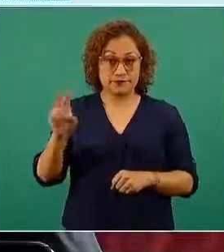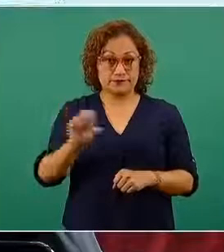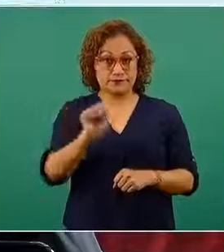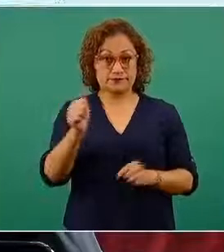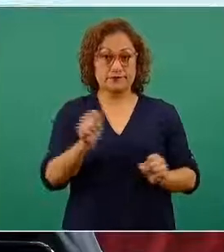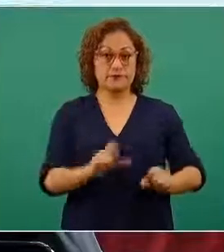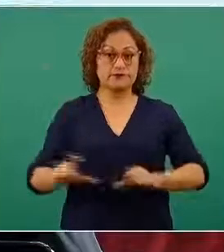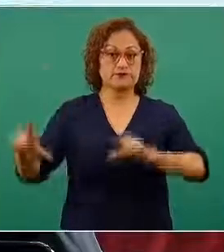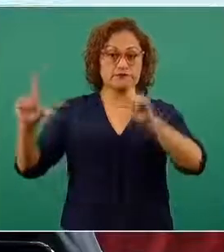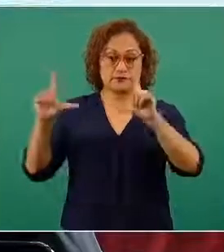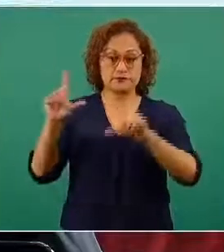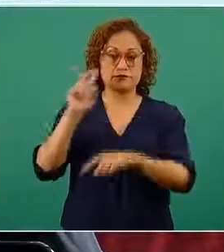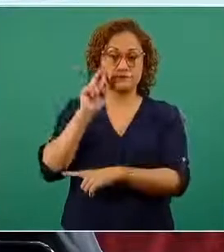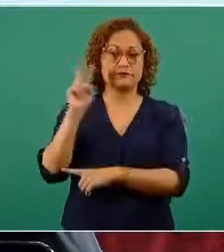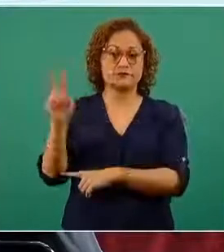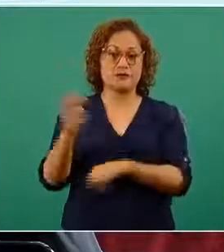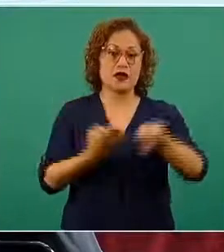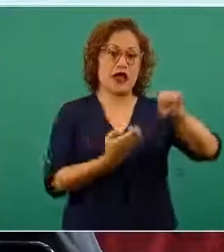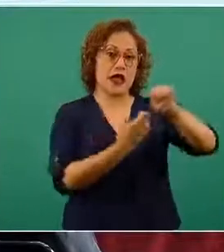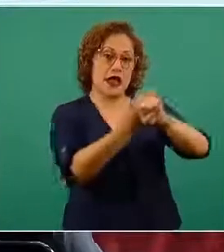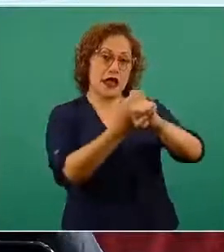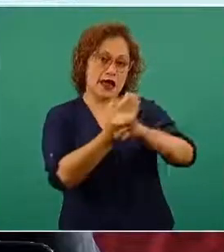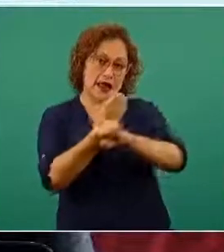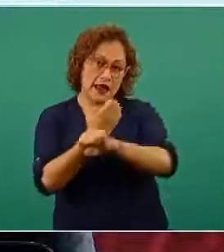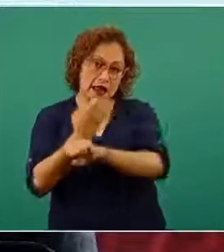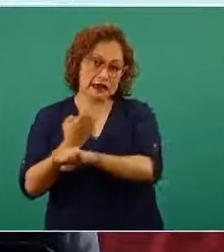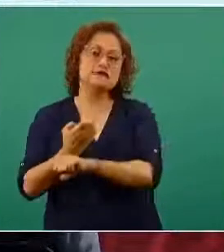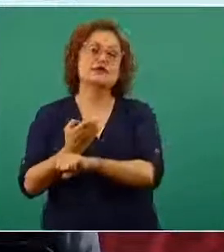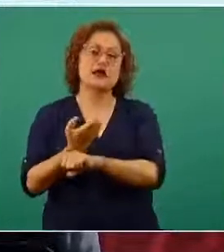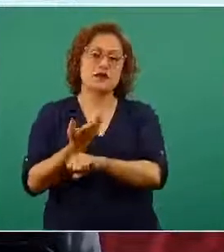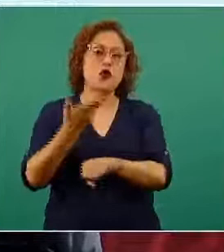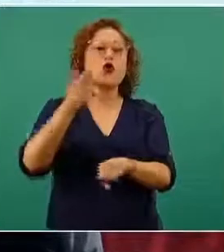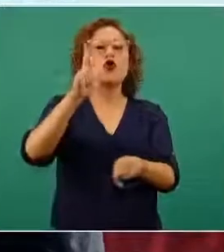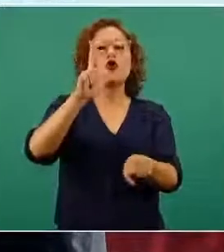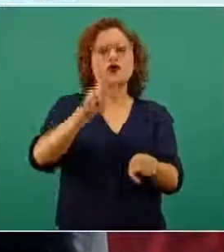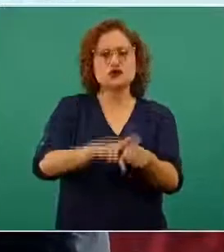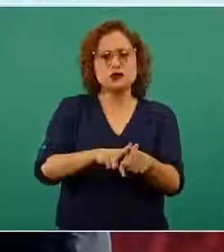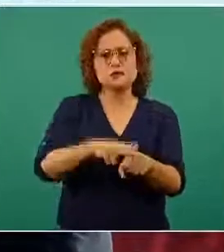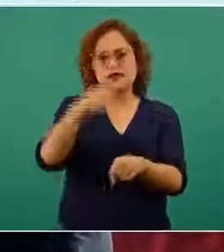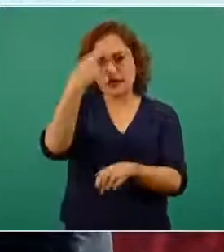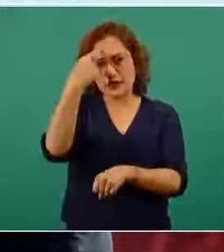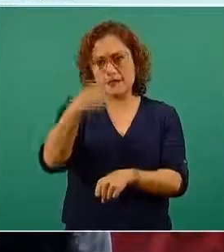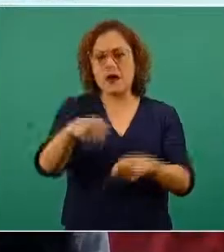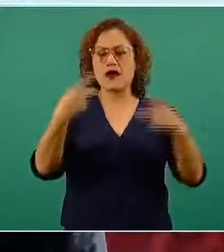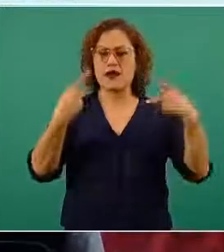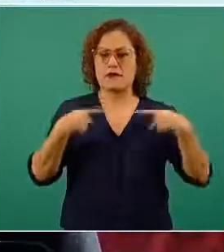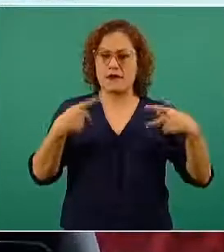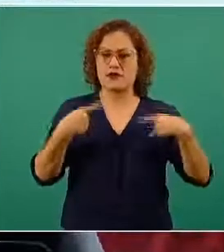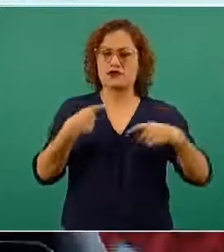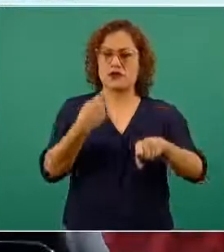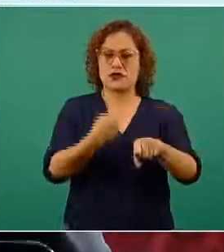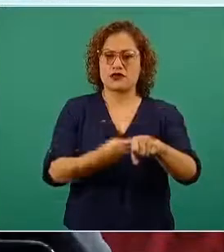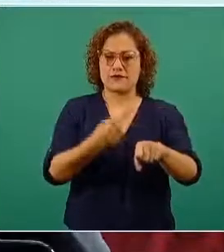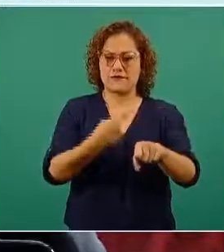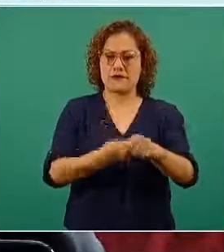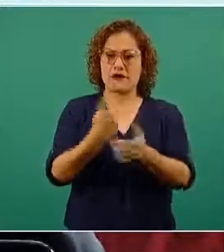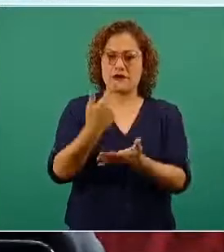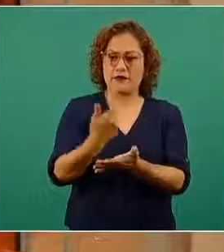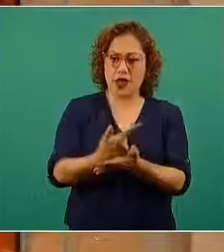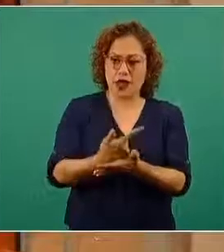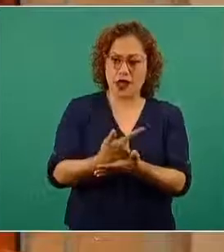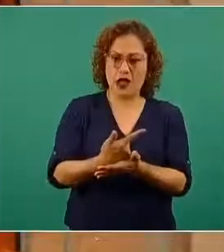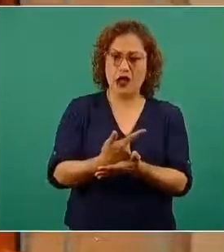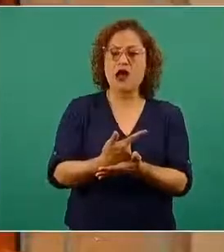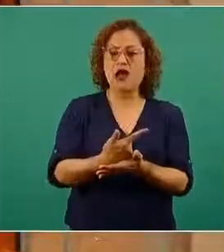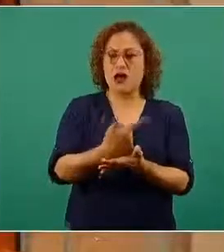empezamos a analizar cada una de los tipos de camas, en este caso las camas generales para los pacientes más graves o que requieren de